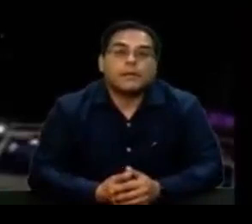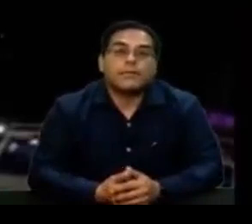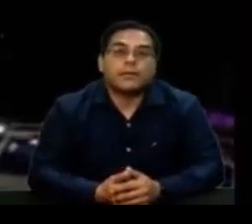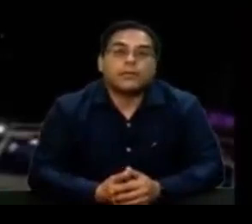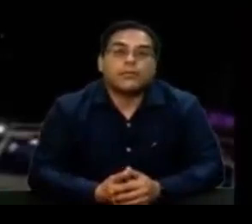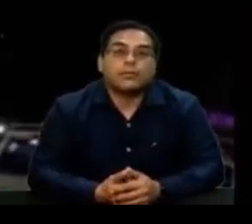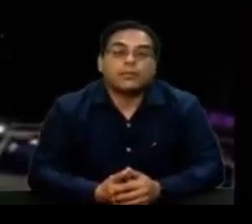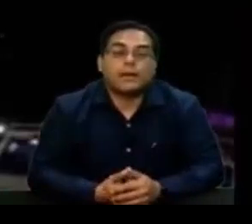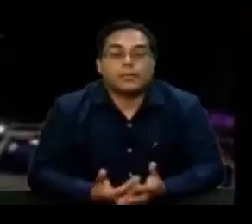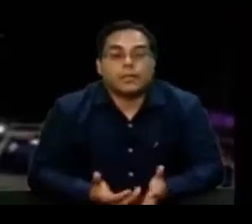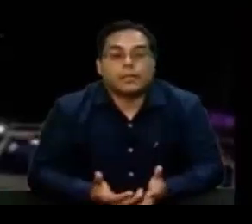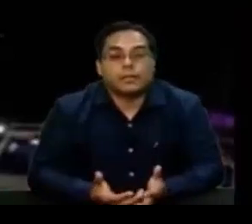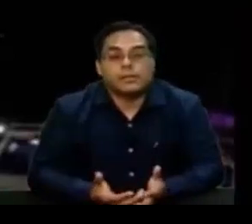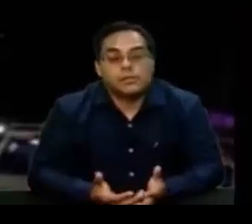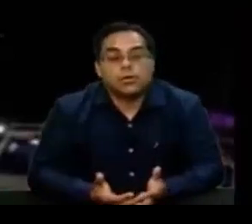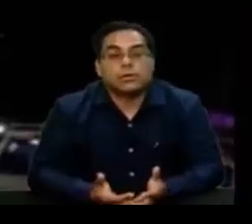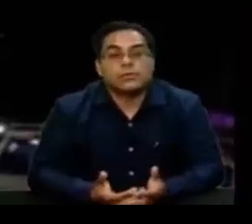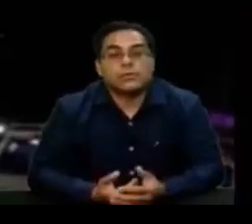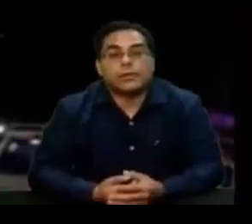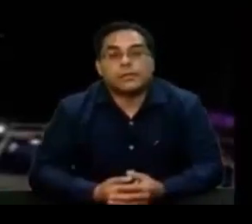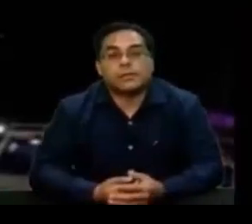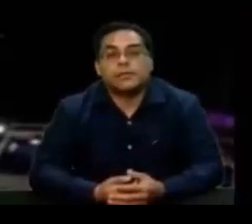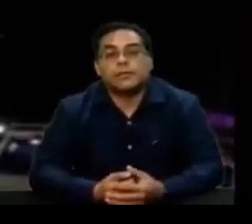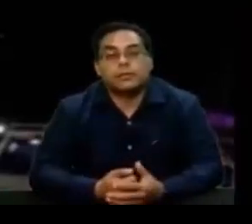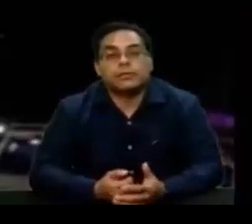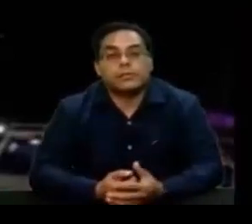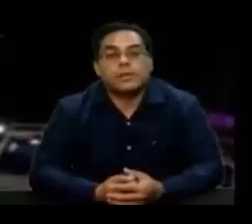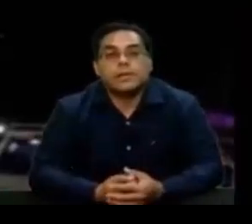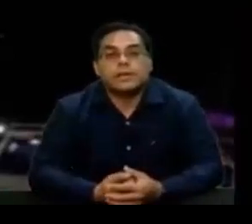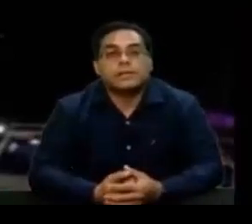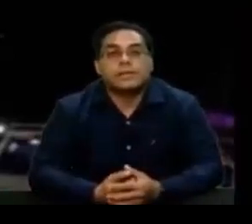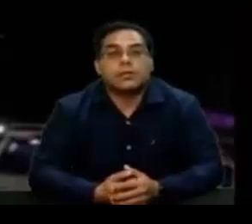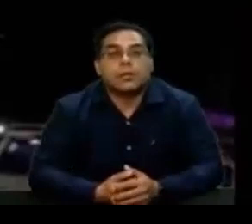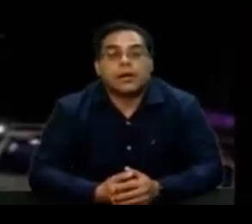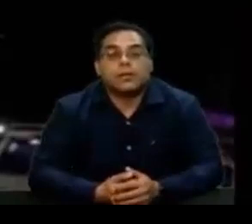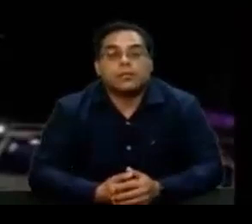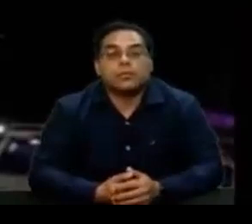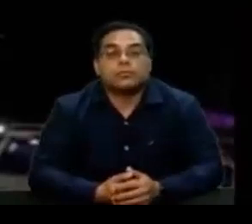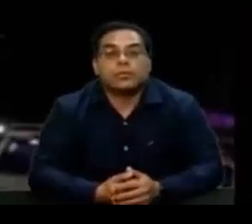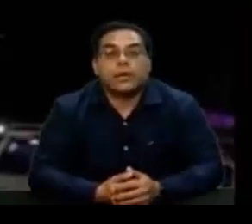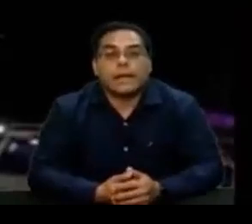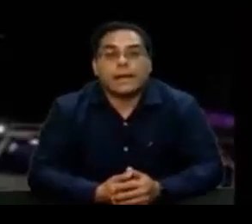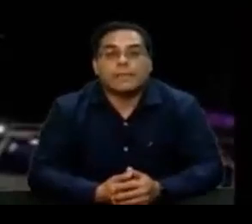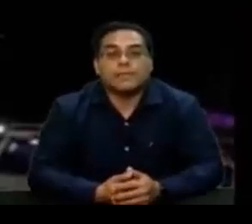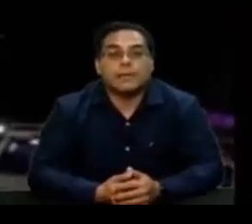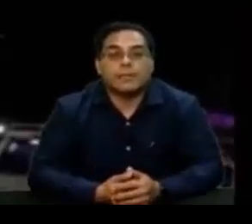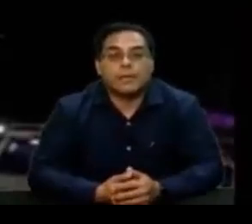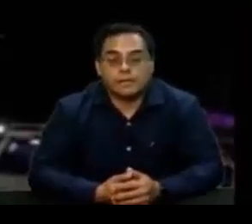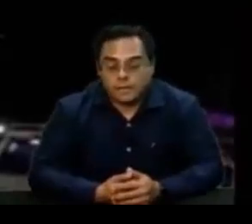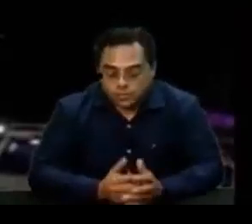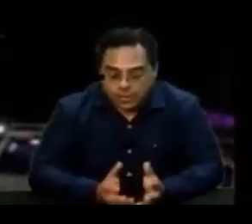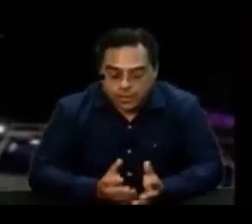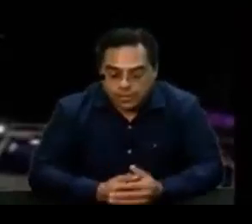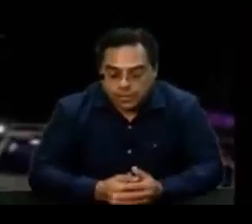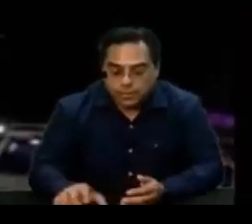en la fractura frontal, porque no contamos con el material en ese momento. Entonces decidí colocar unos alambres para poder hacer